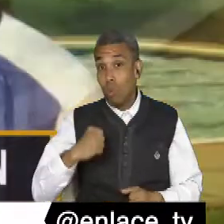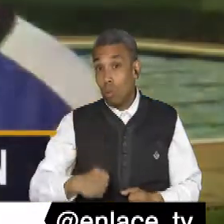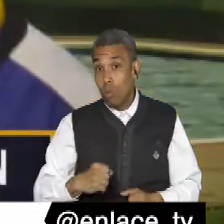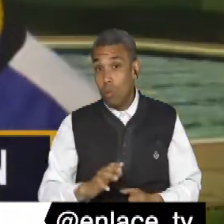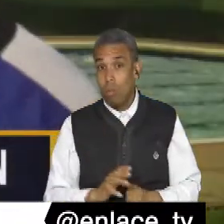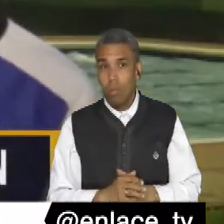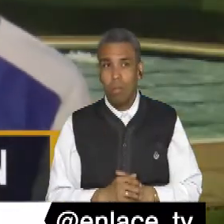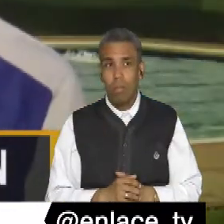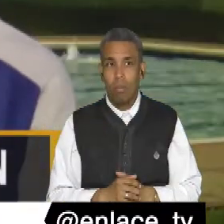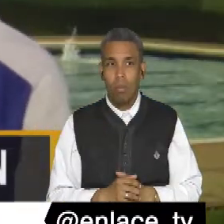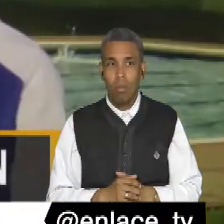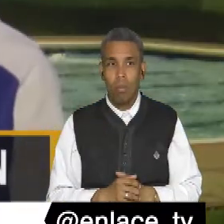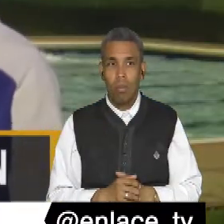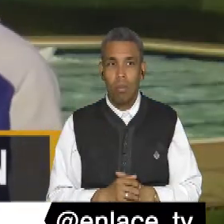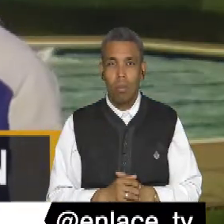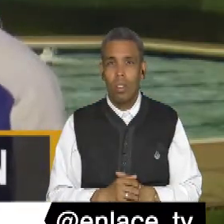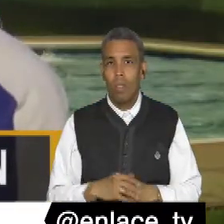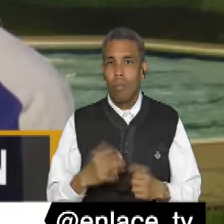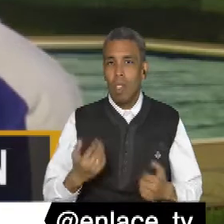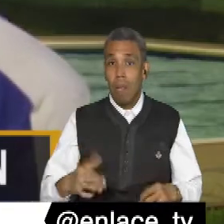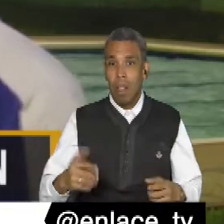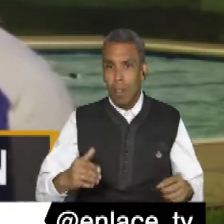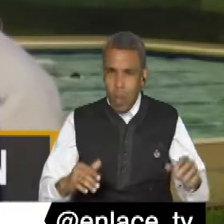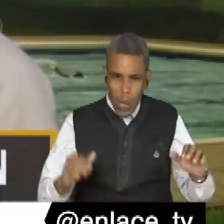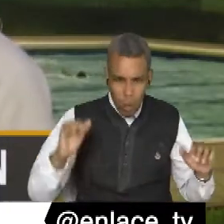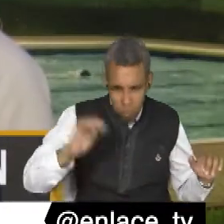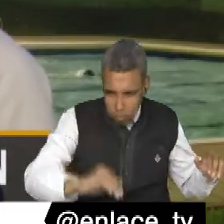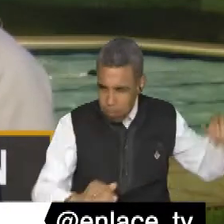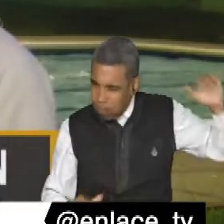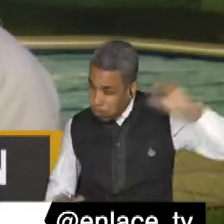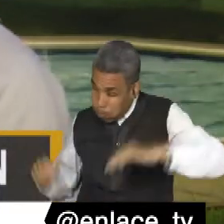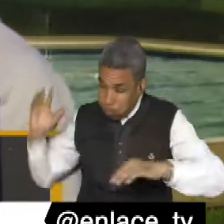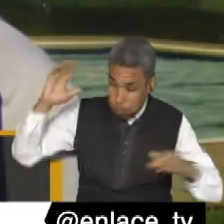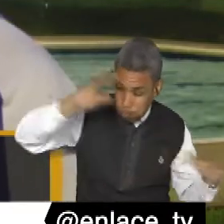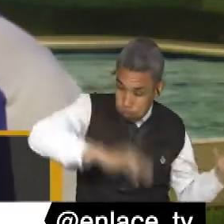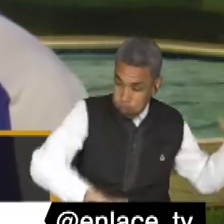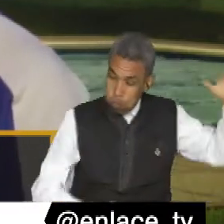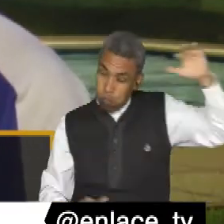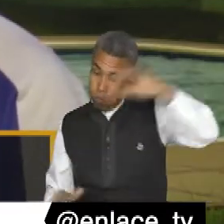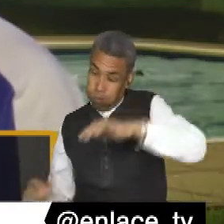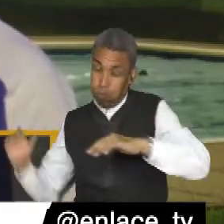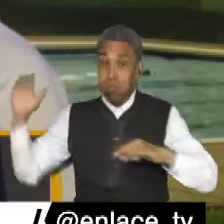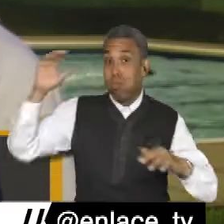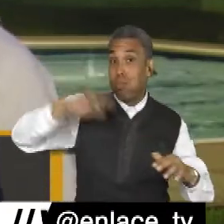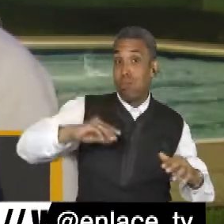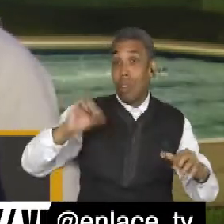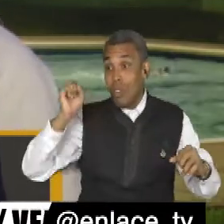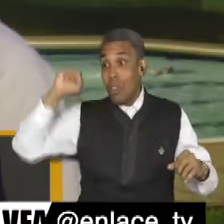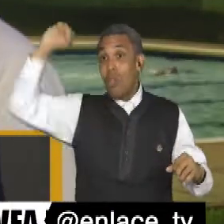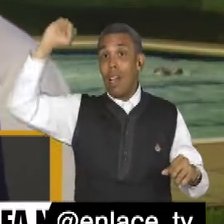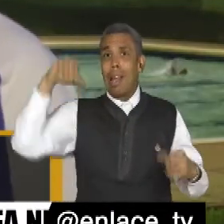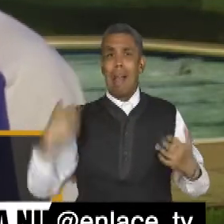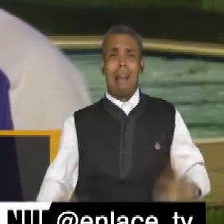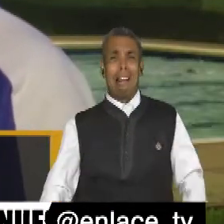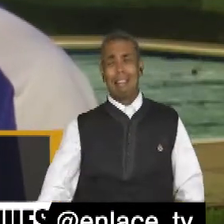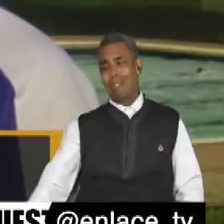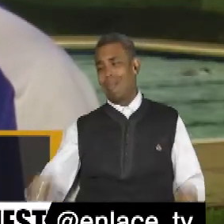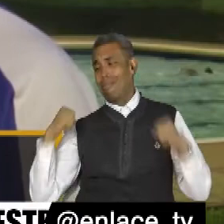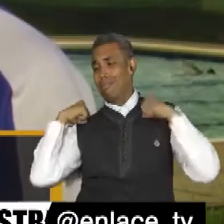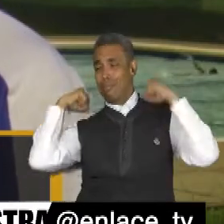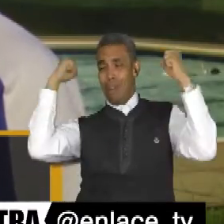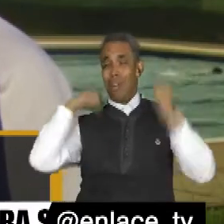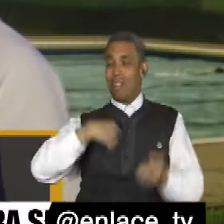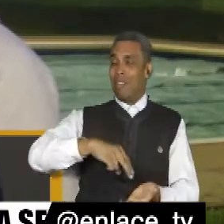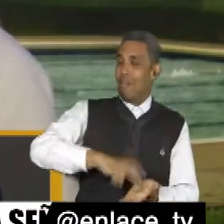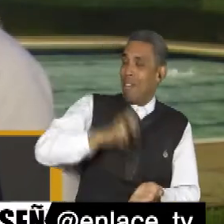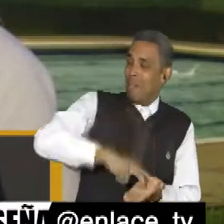Yo salté de la emoción allá en la piscina. Estaba que saltaba y me quité el gorro y las gafas y fue